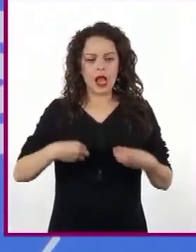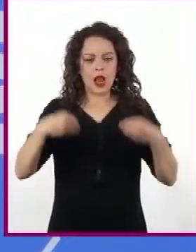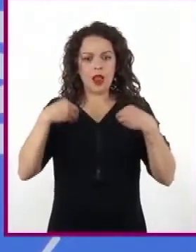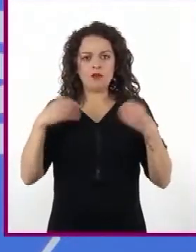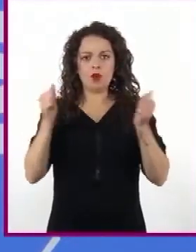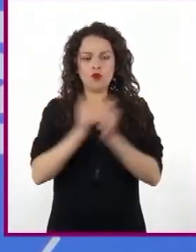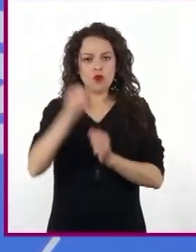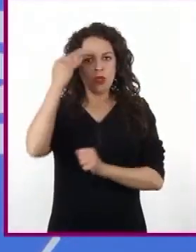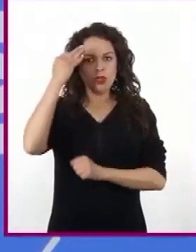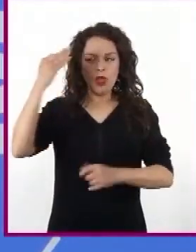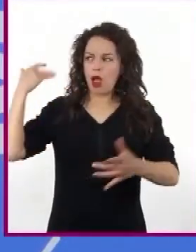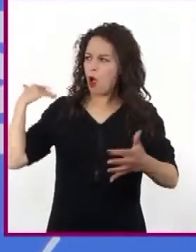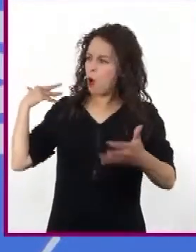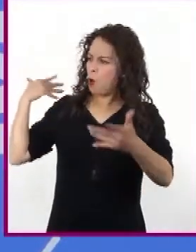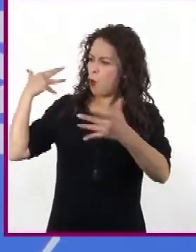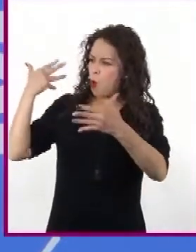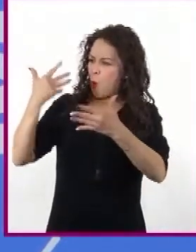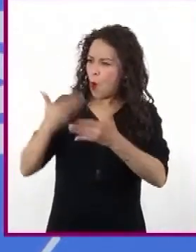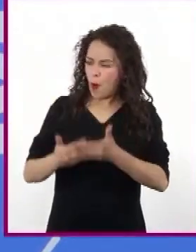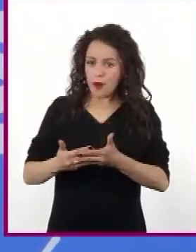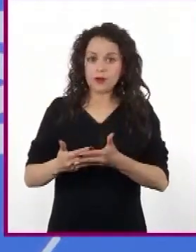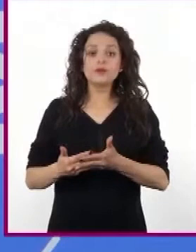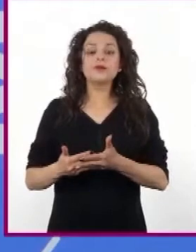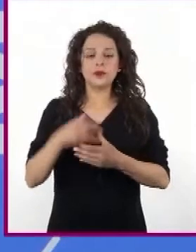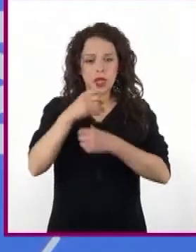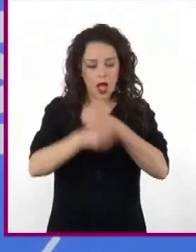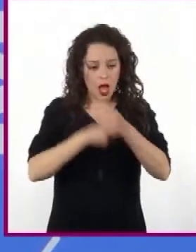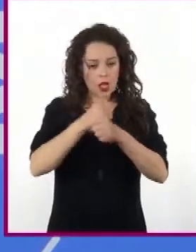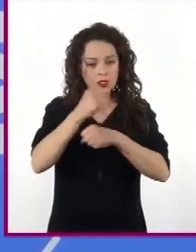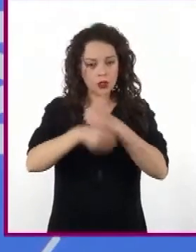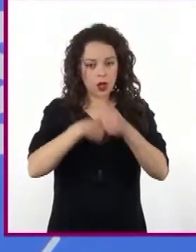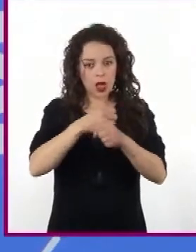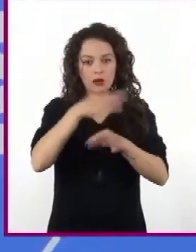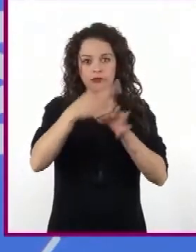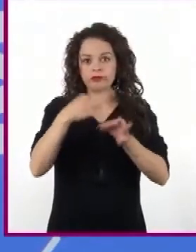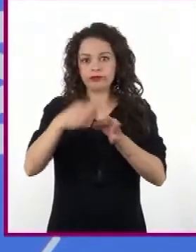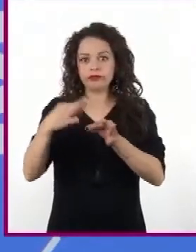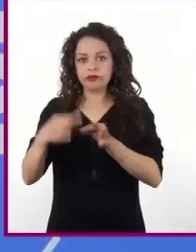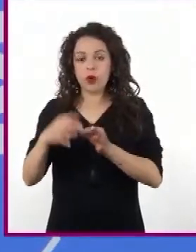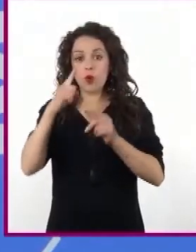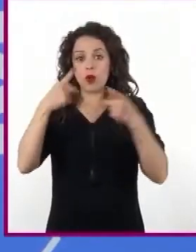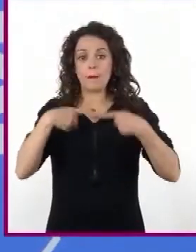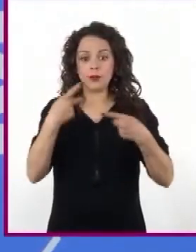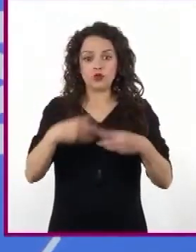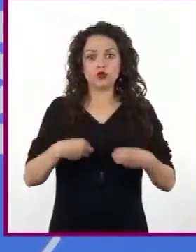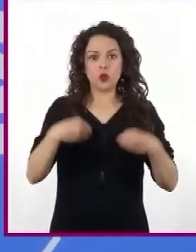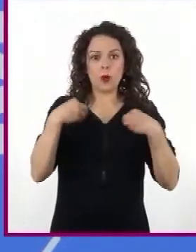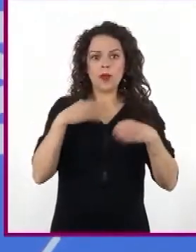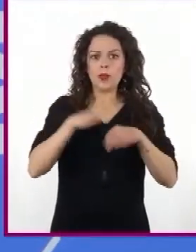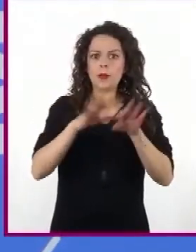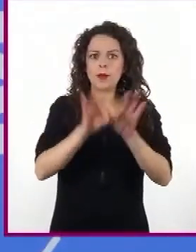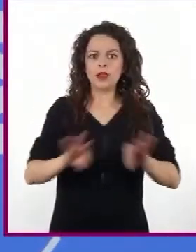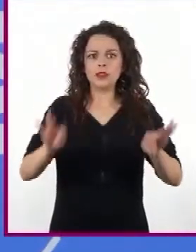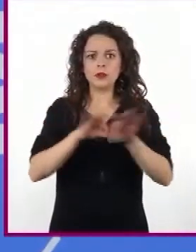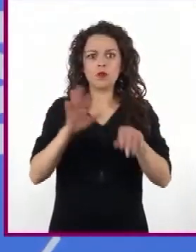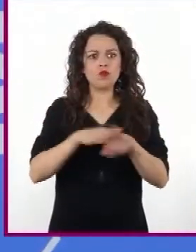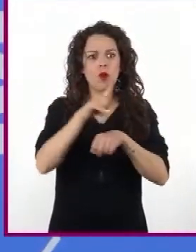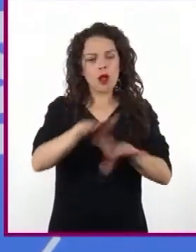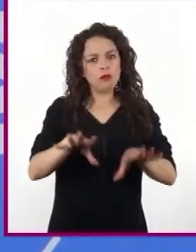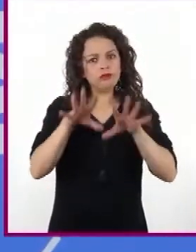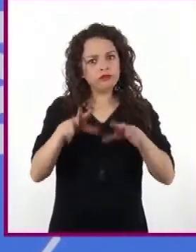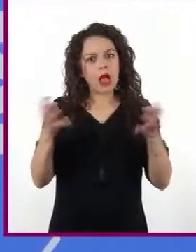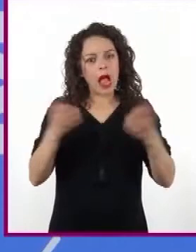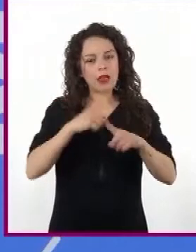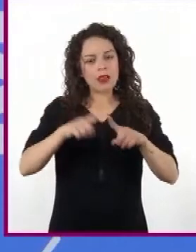recuperaremos cronológicamente los momentos más relevantes en la vida de una persona que reconocemos por su destacada labor en nuestra